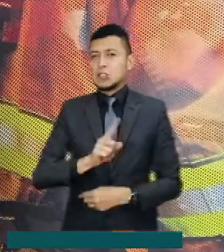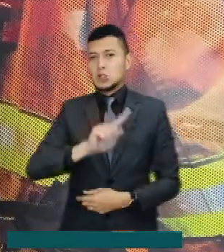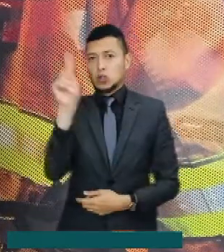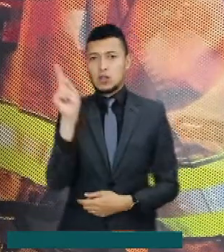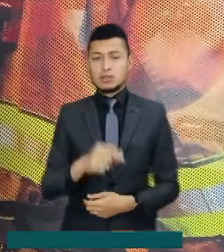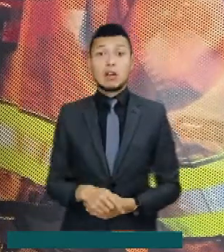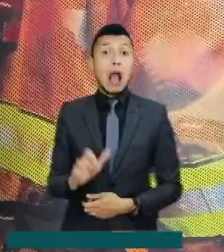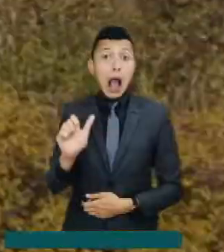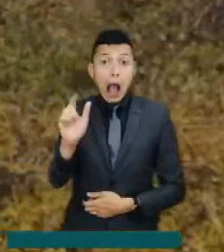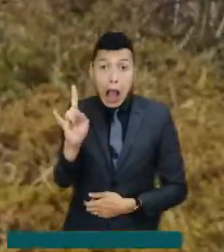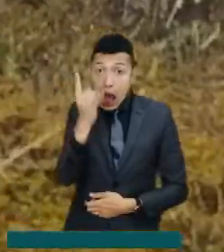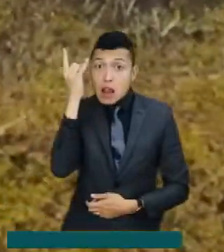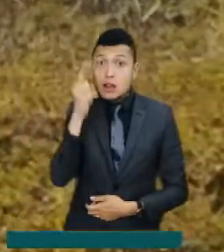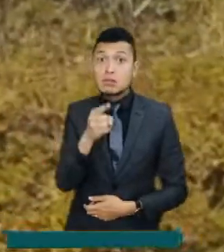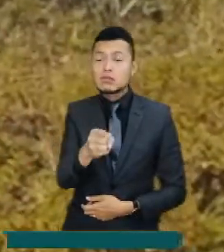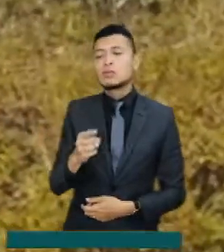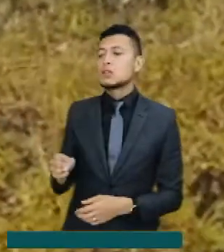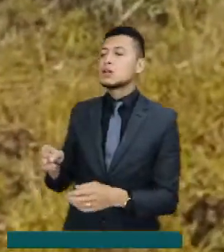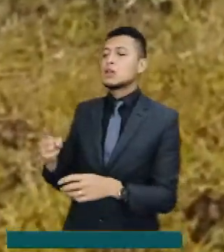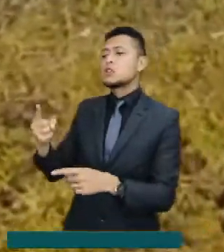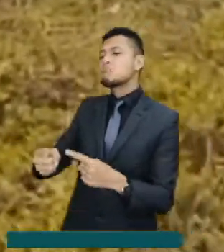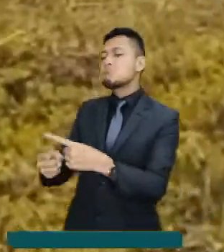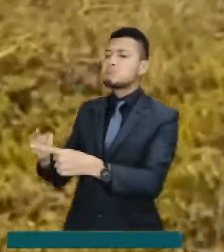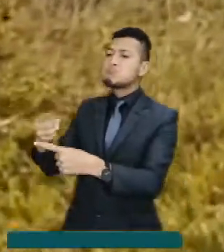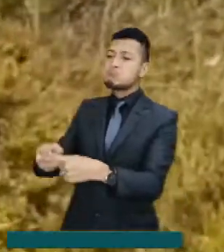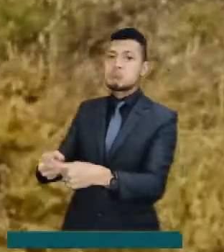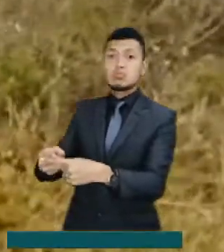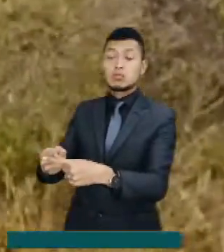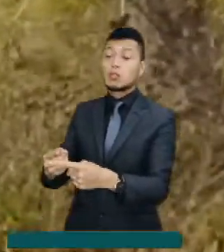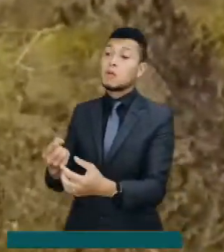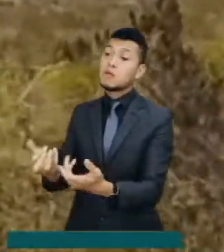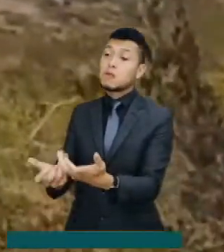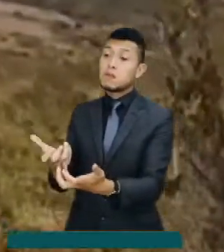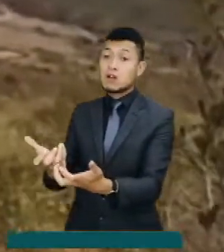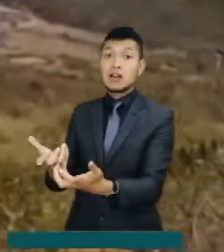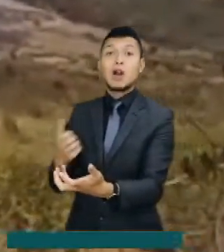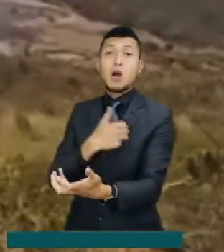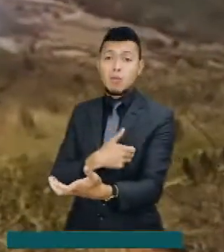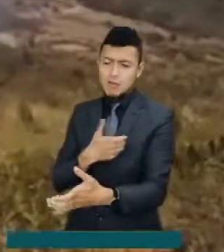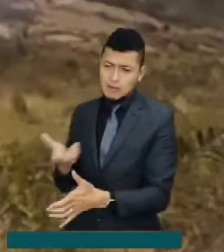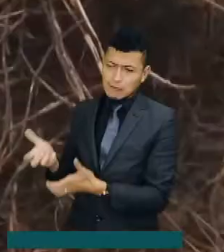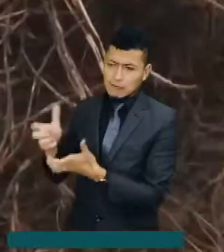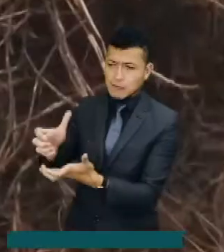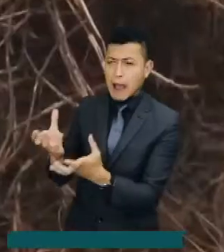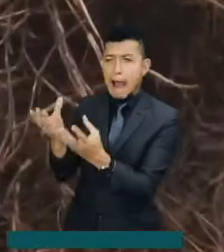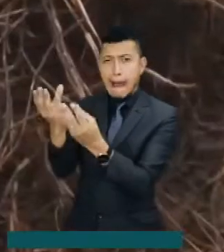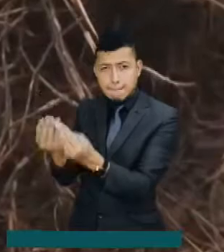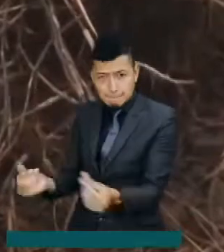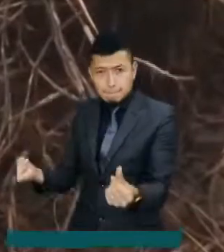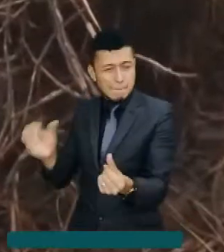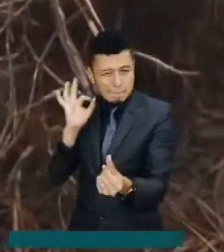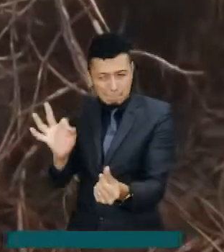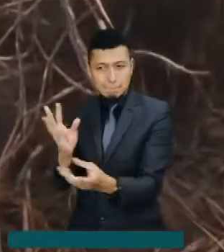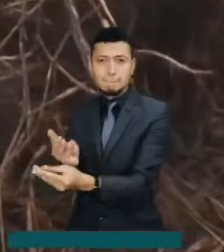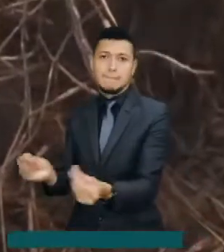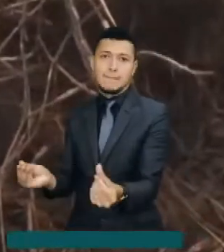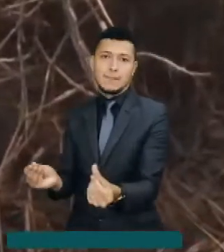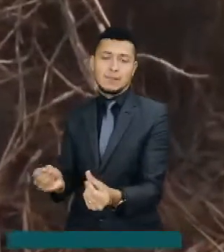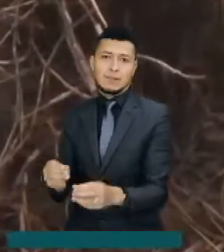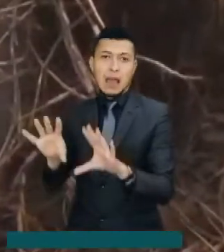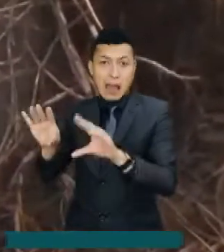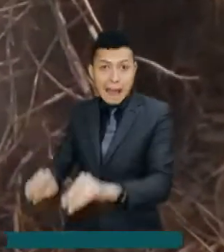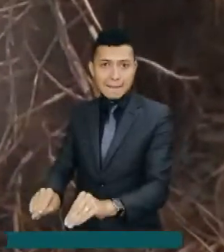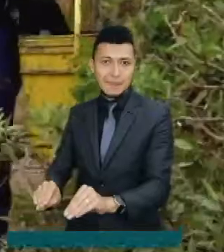vegetal. De hacerlo, por favor, dejarlas totalmente inactivas o apagadas.